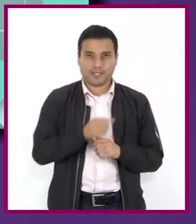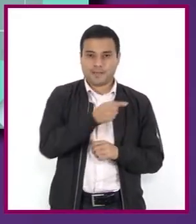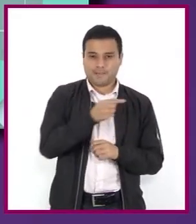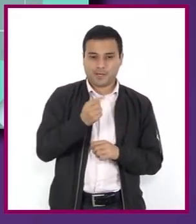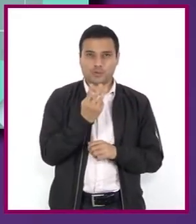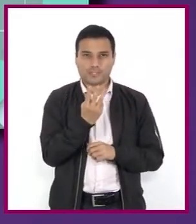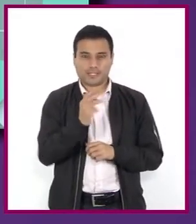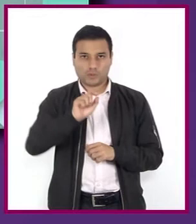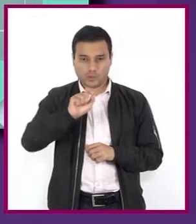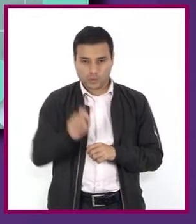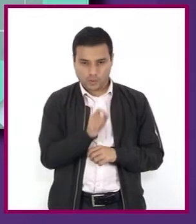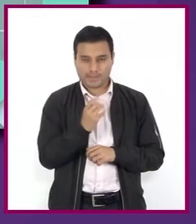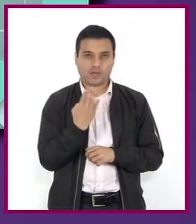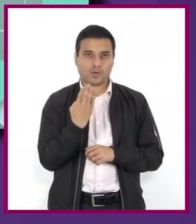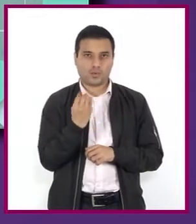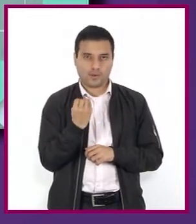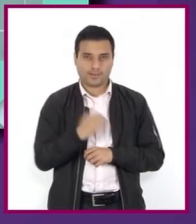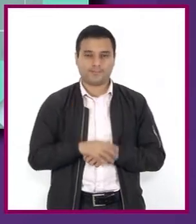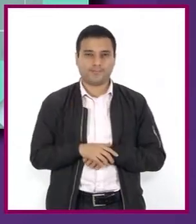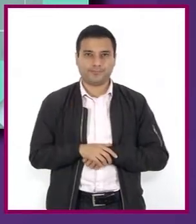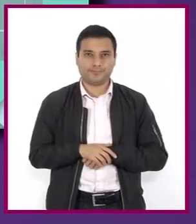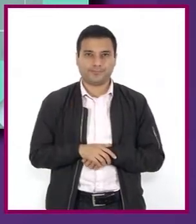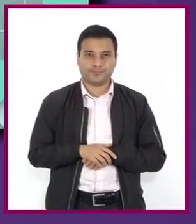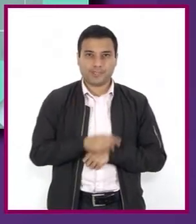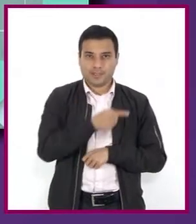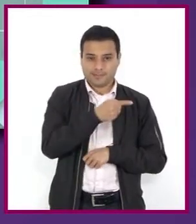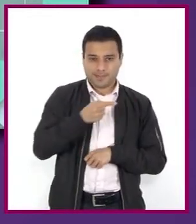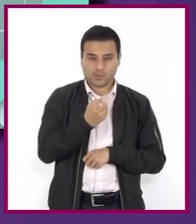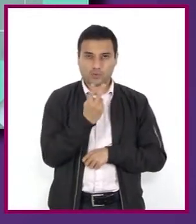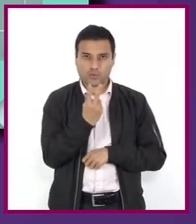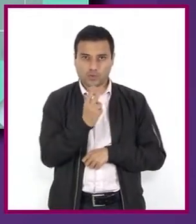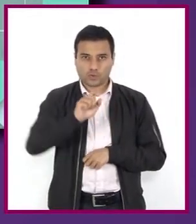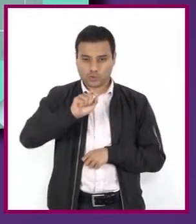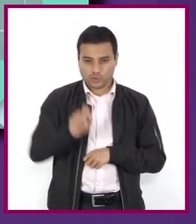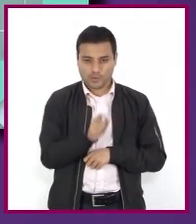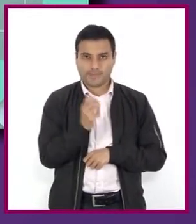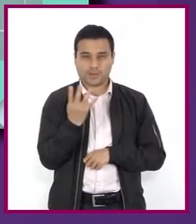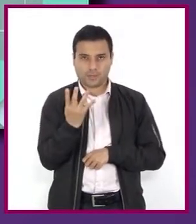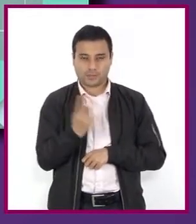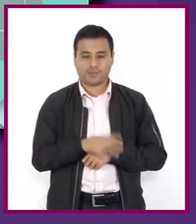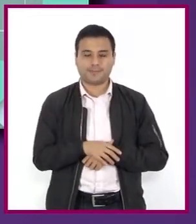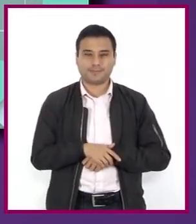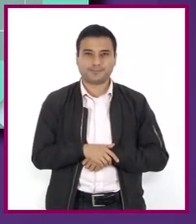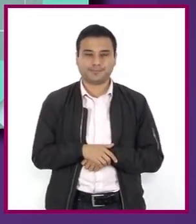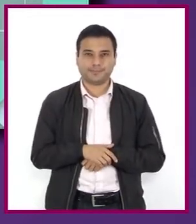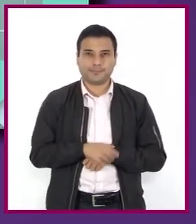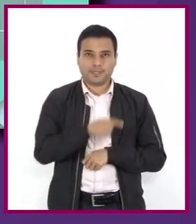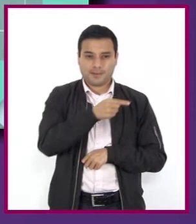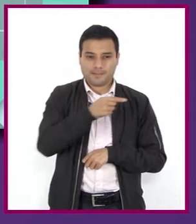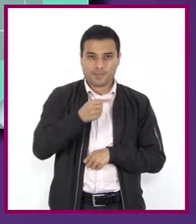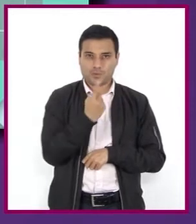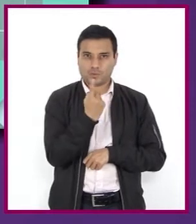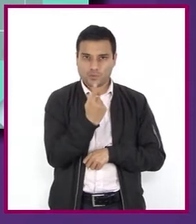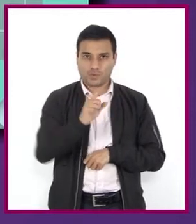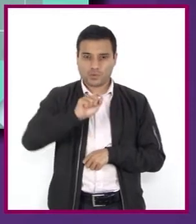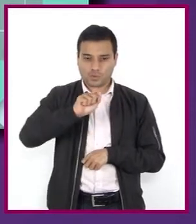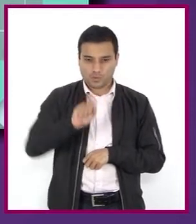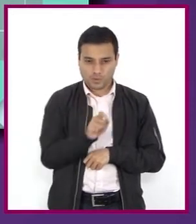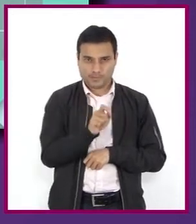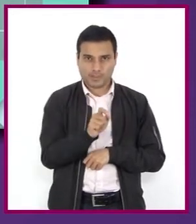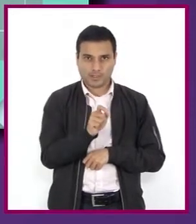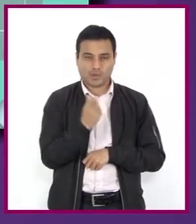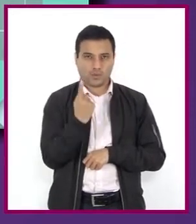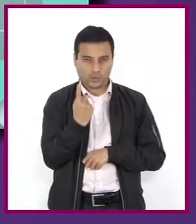negativo, 9 positivo, 2 negativo, 4 positivo, 1 negativo,